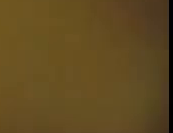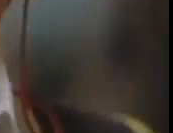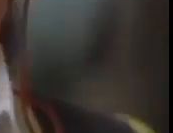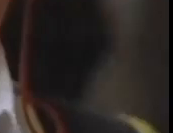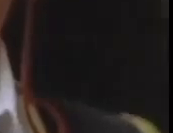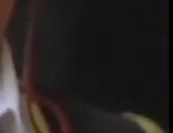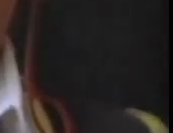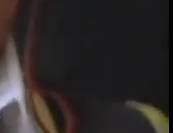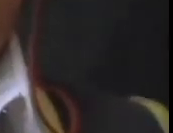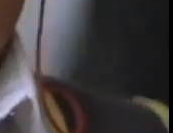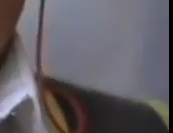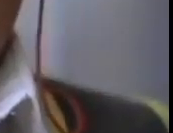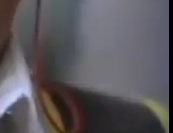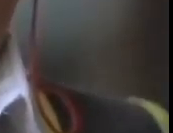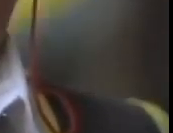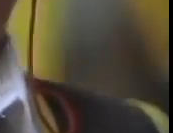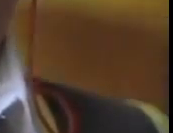buscarte.